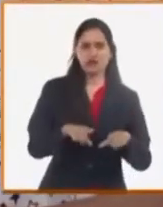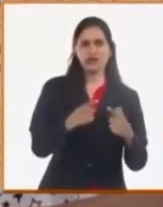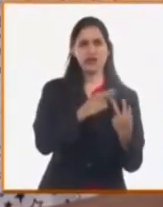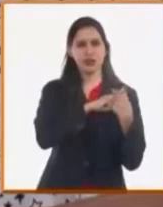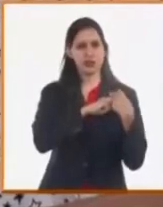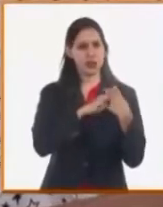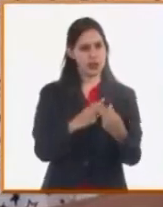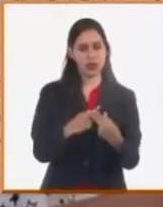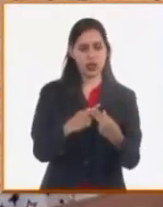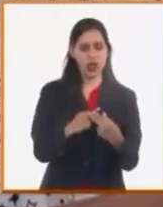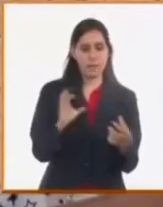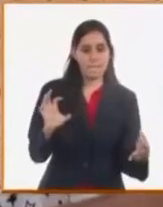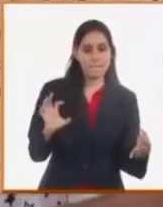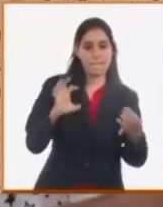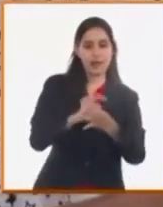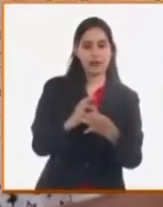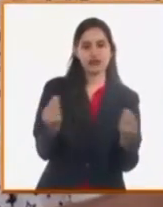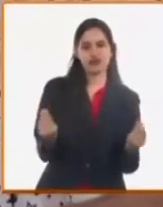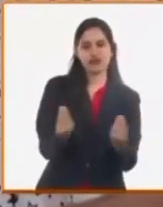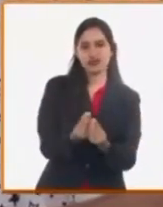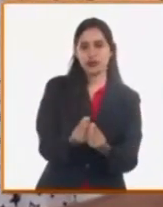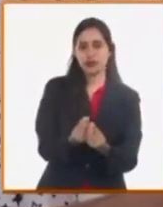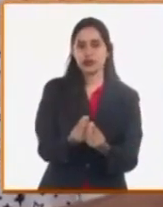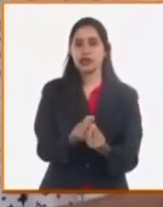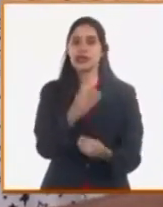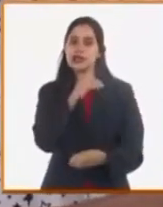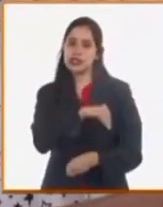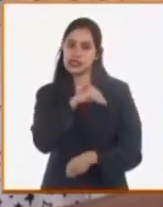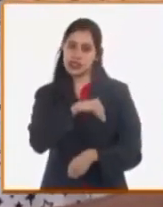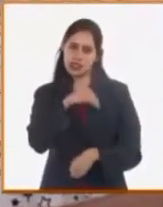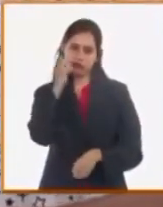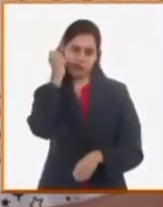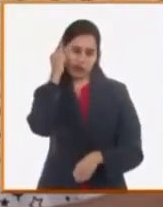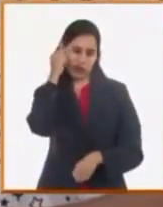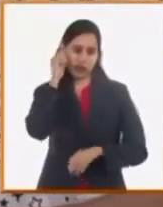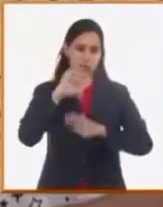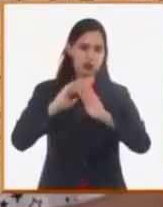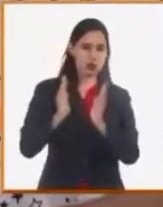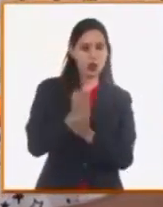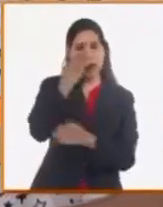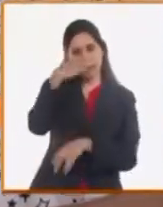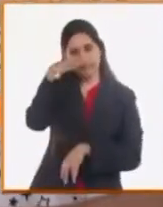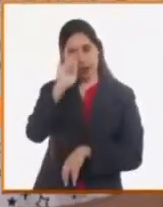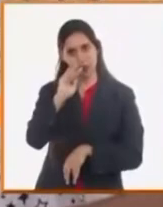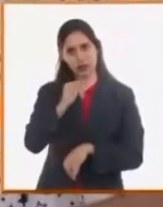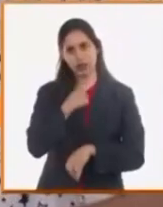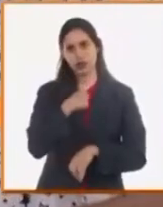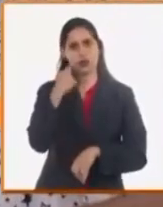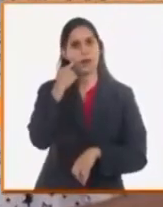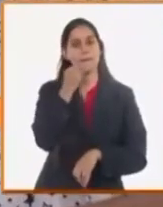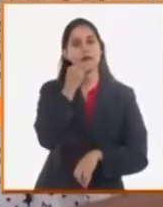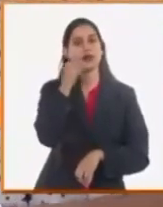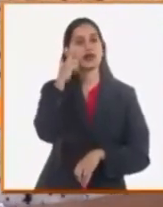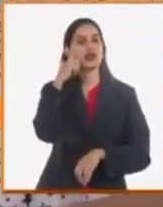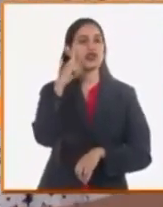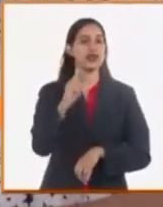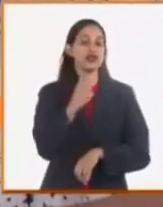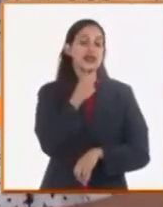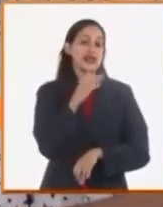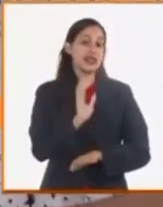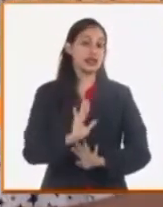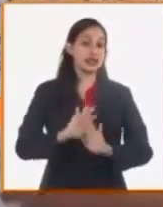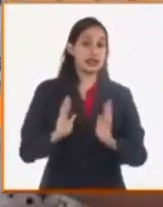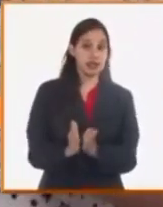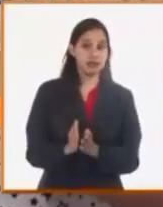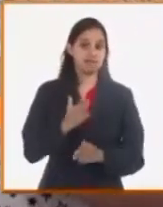ligado al sentido de la patria fíjate un compromiso que yo pudiera decir compromiso patriota es en mi caso personal y al que me